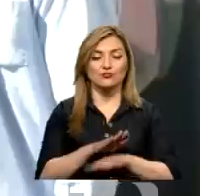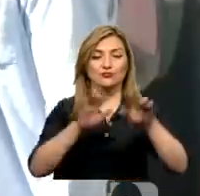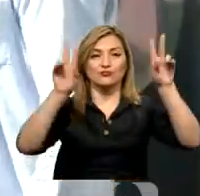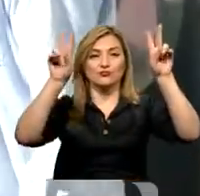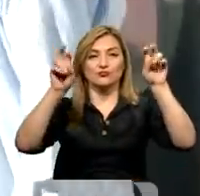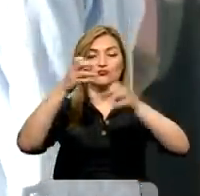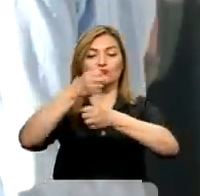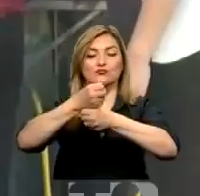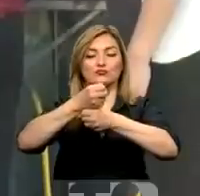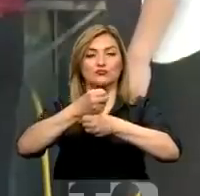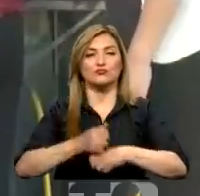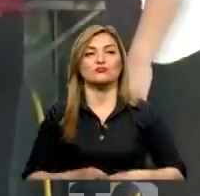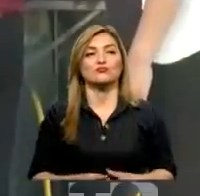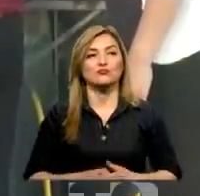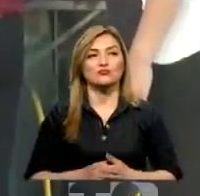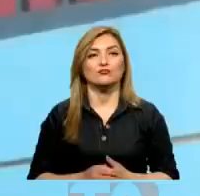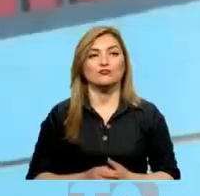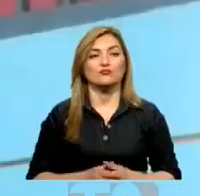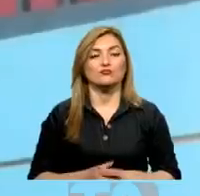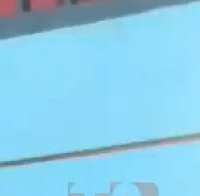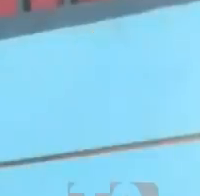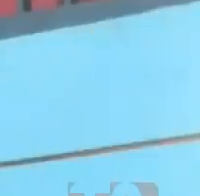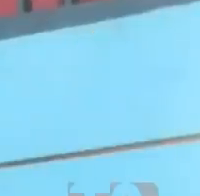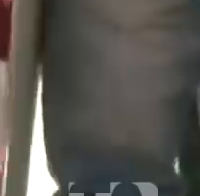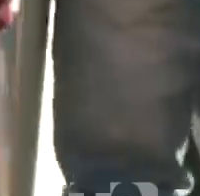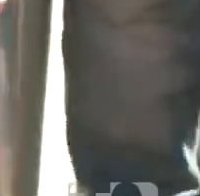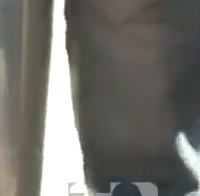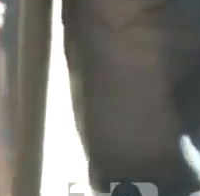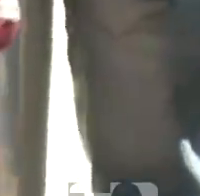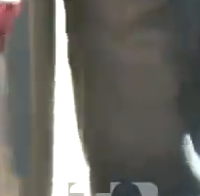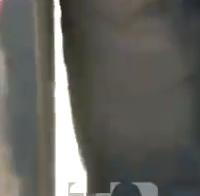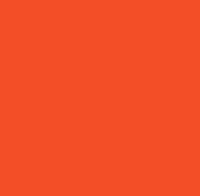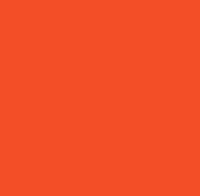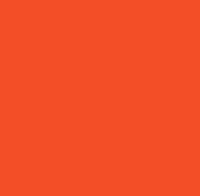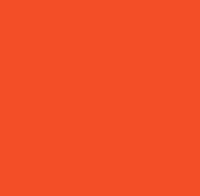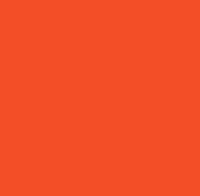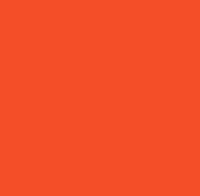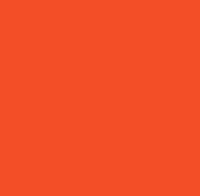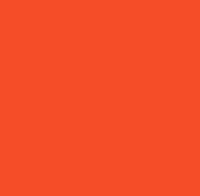el tema de seguridad ciudadana. En Quito, Freddy Paredes, 24 horas.